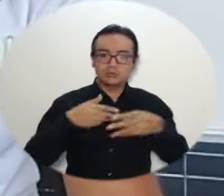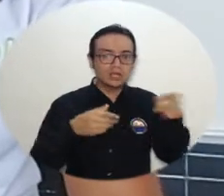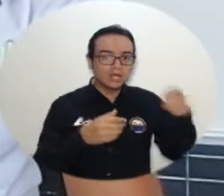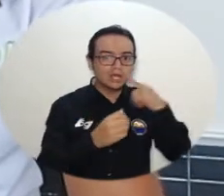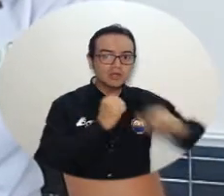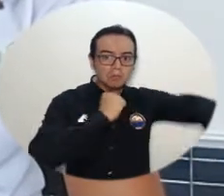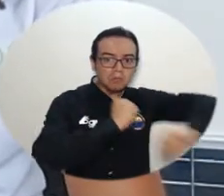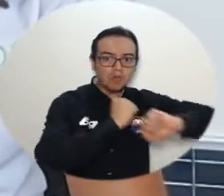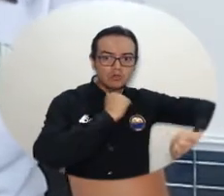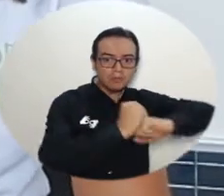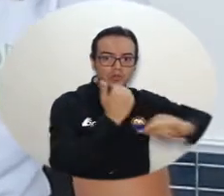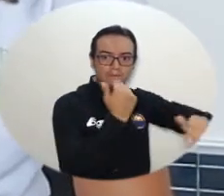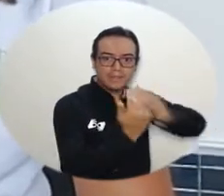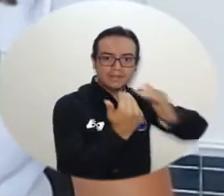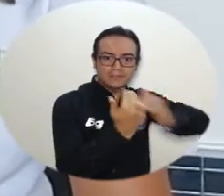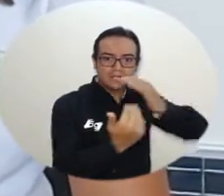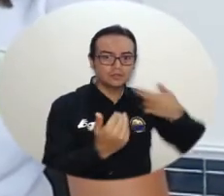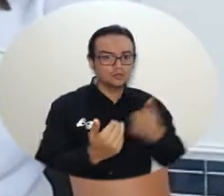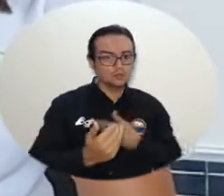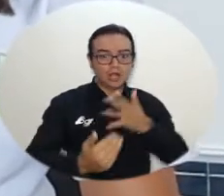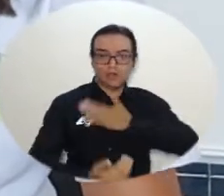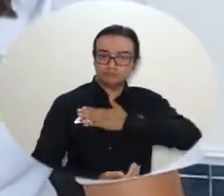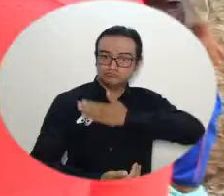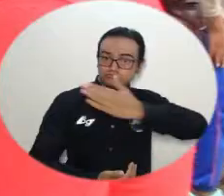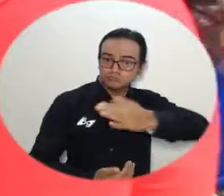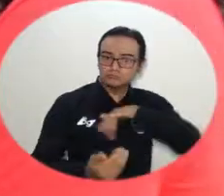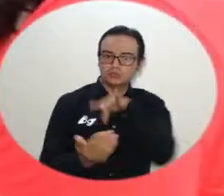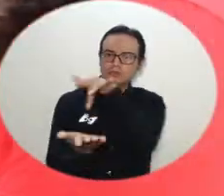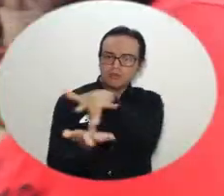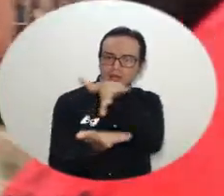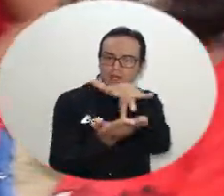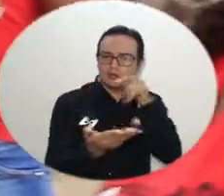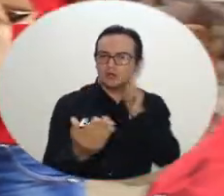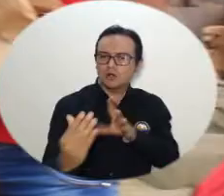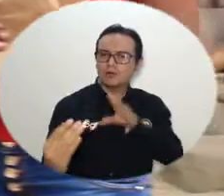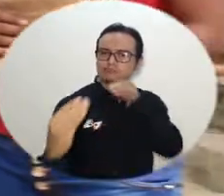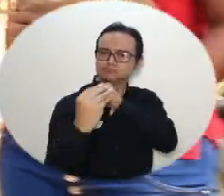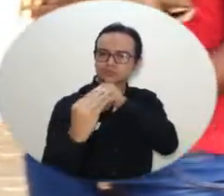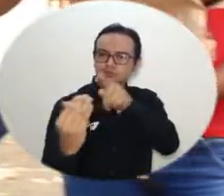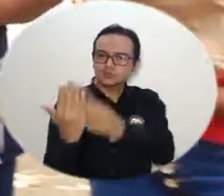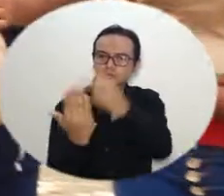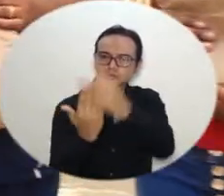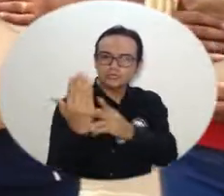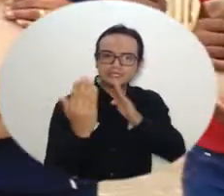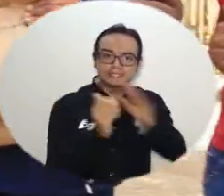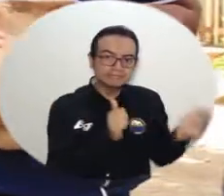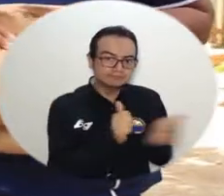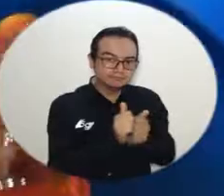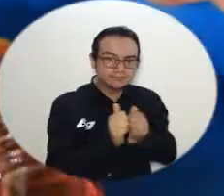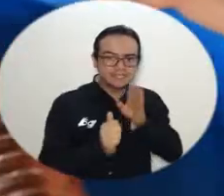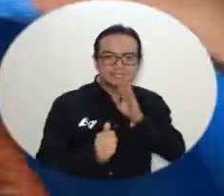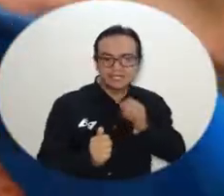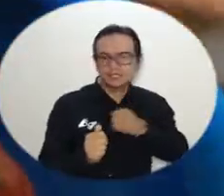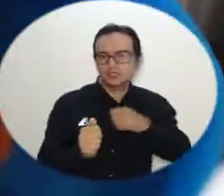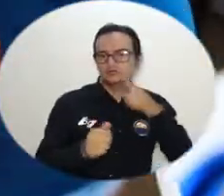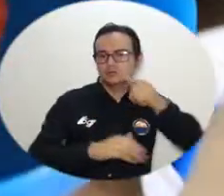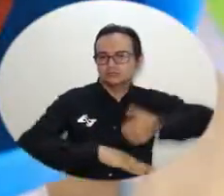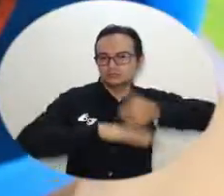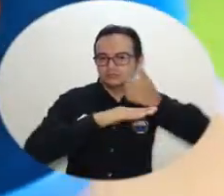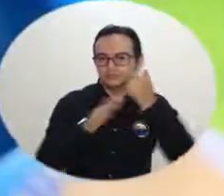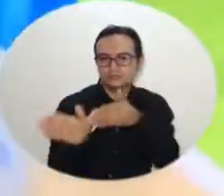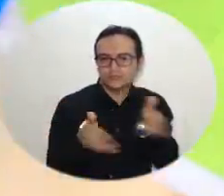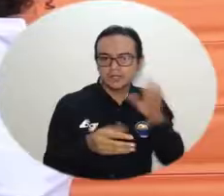a diferentes eventos y hemos tenido la oportunidad de trabajar directamente en la implementación de proyectos con la Dirección de Planeación y además